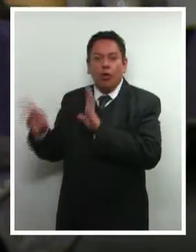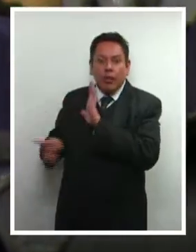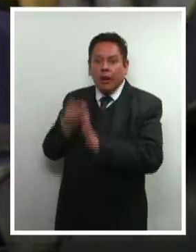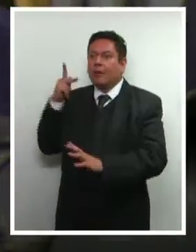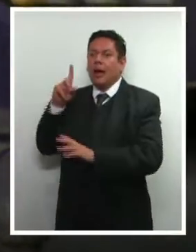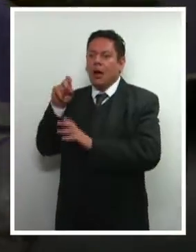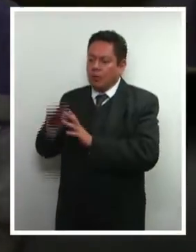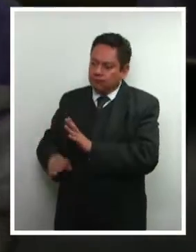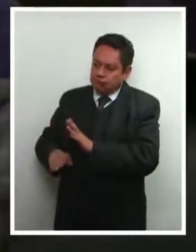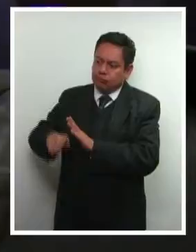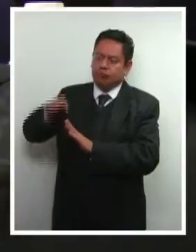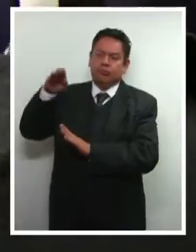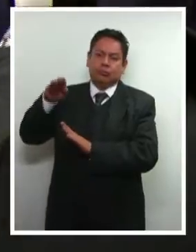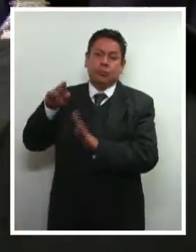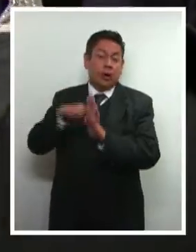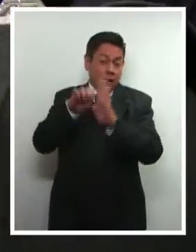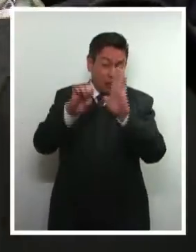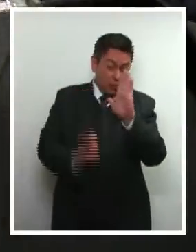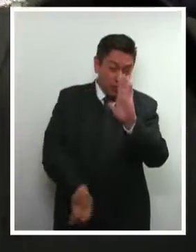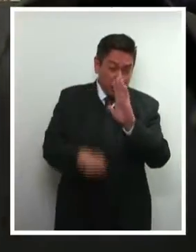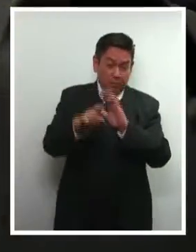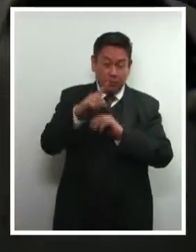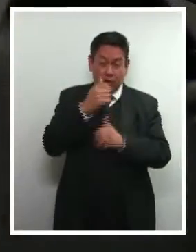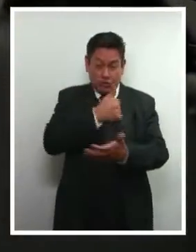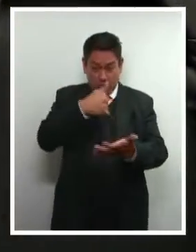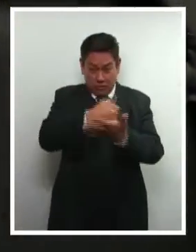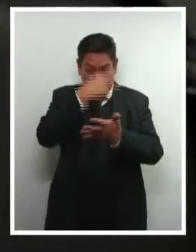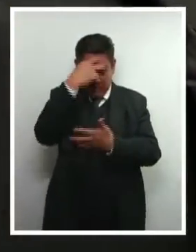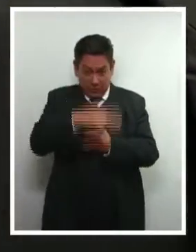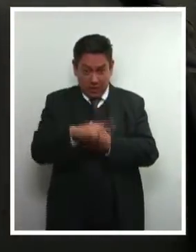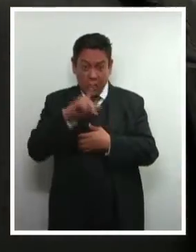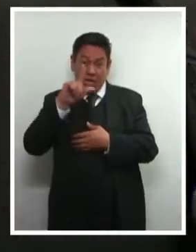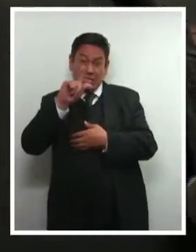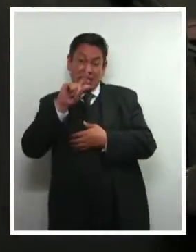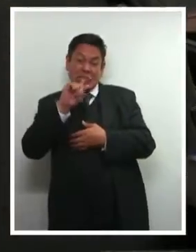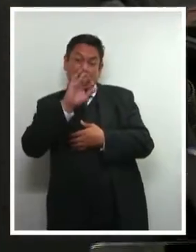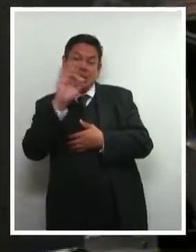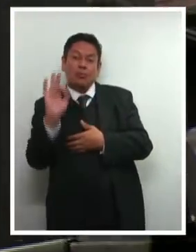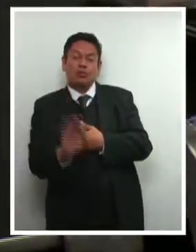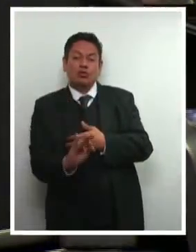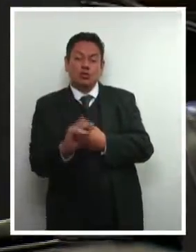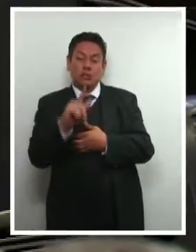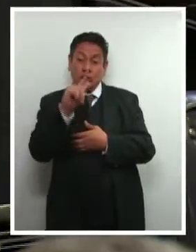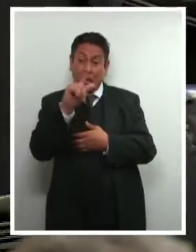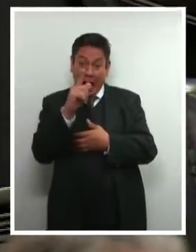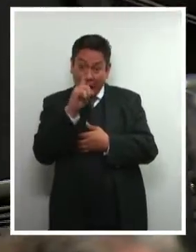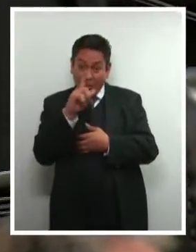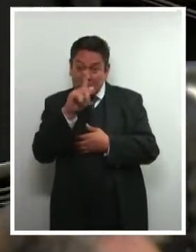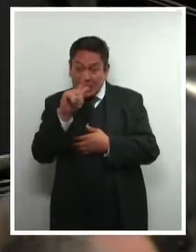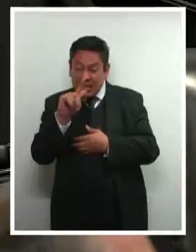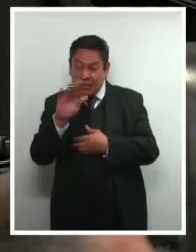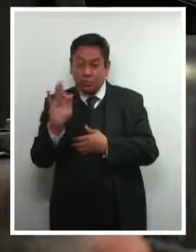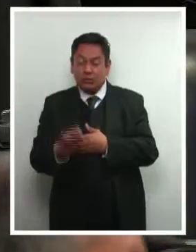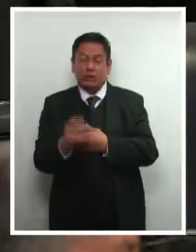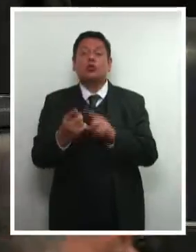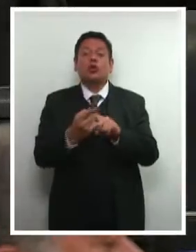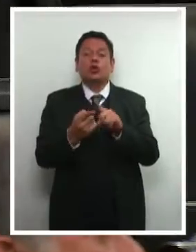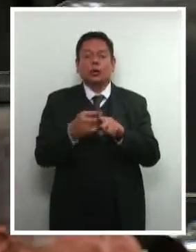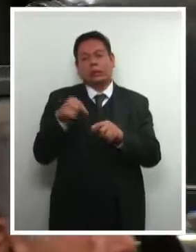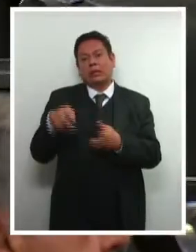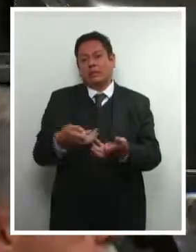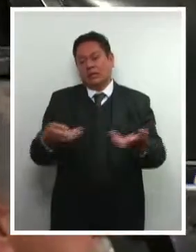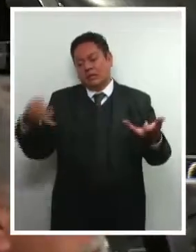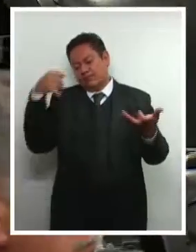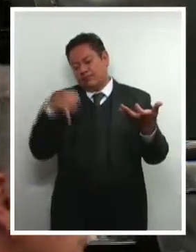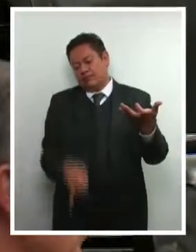Ciudad de México viene del subsuelo, viene de nuestros acuíferos subterráneos que han sido sobreexplotados históricamente.